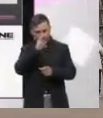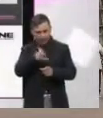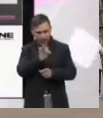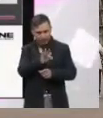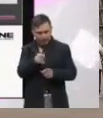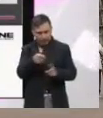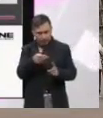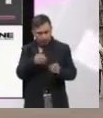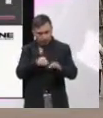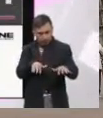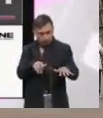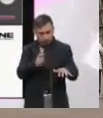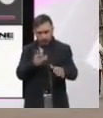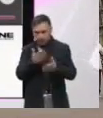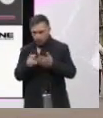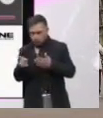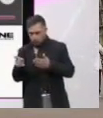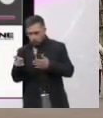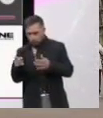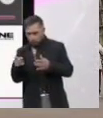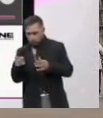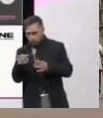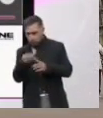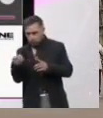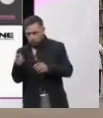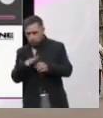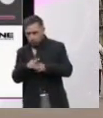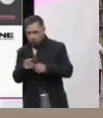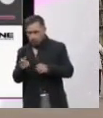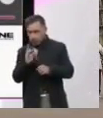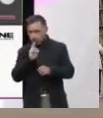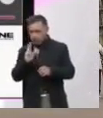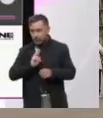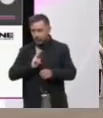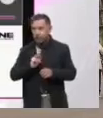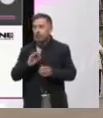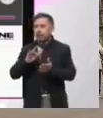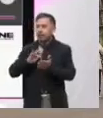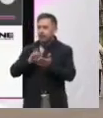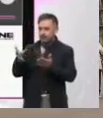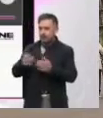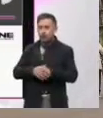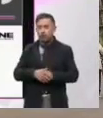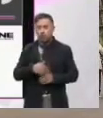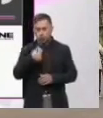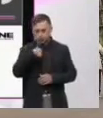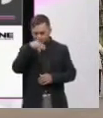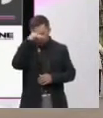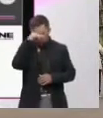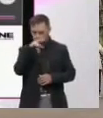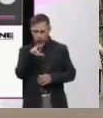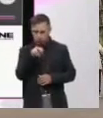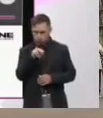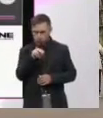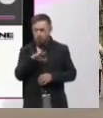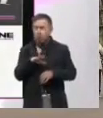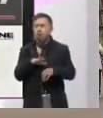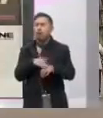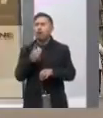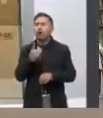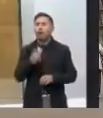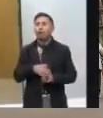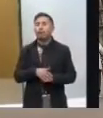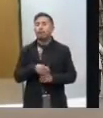por la respuesta. Gracias por responder el consejero Faz. Sí, estimo que no, porque ahí se estaría